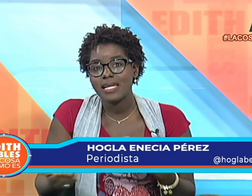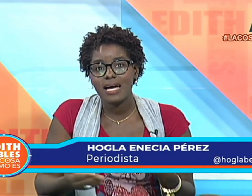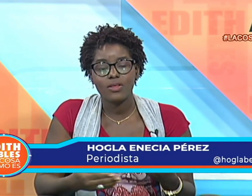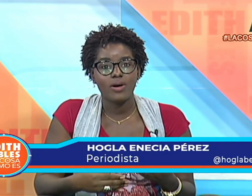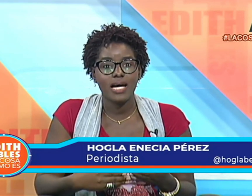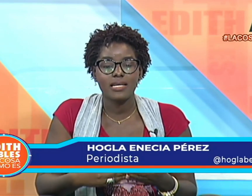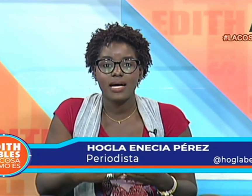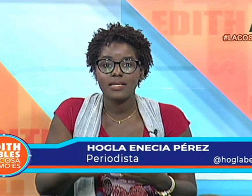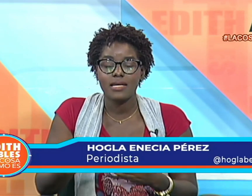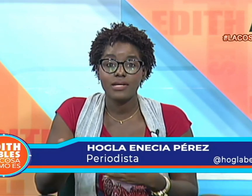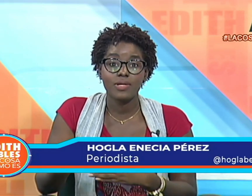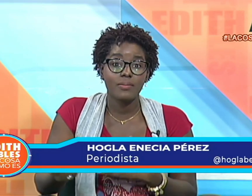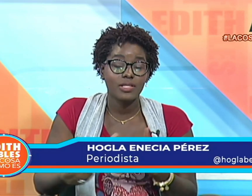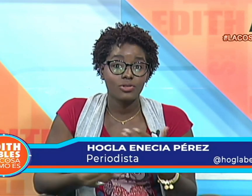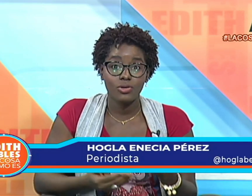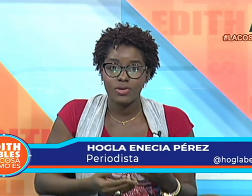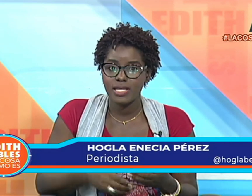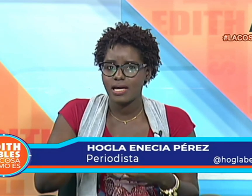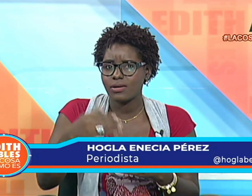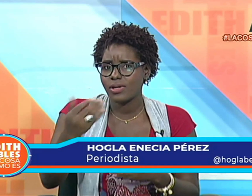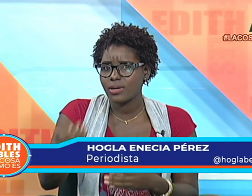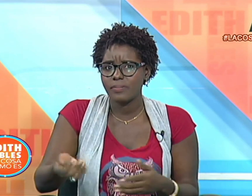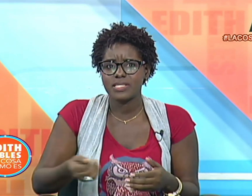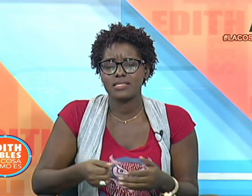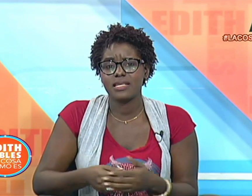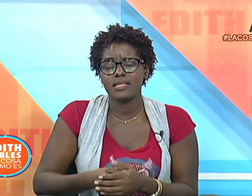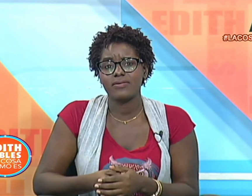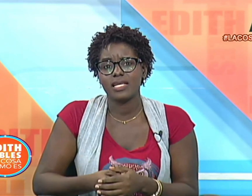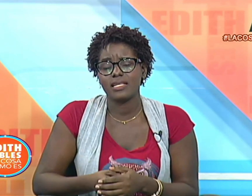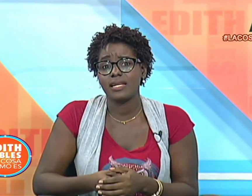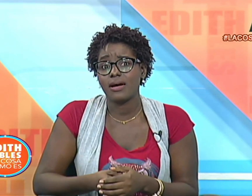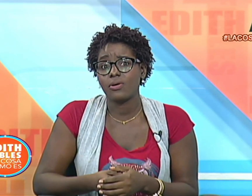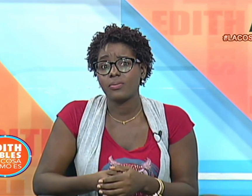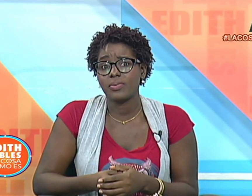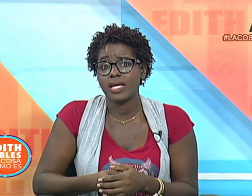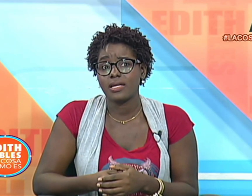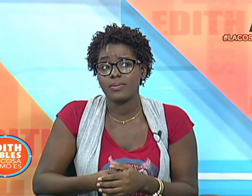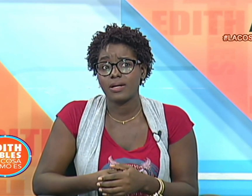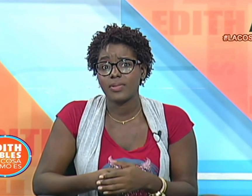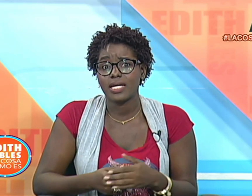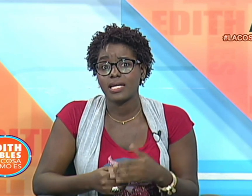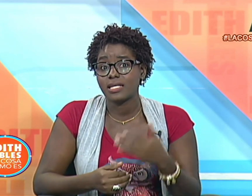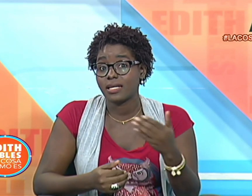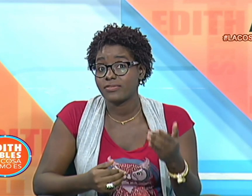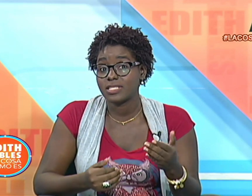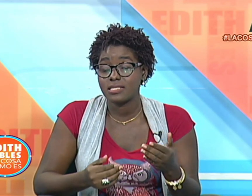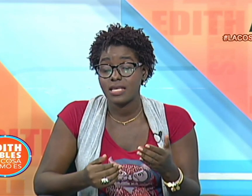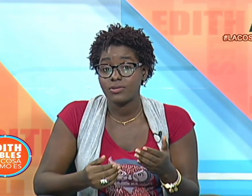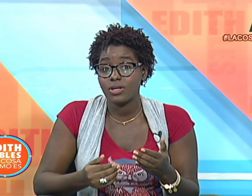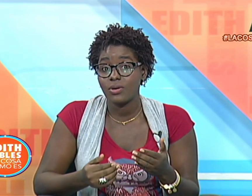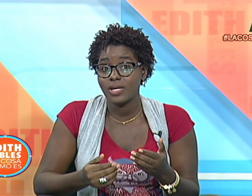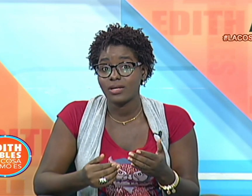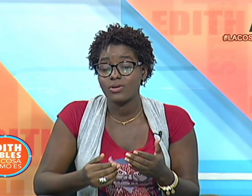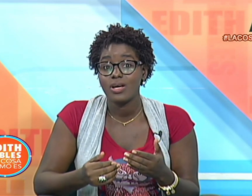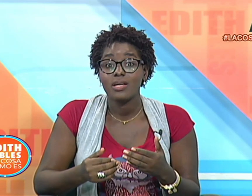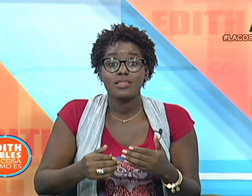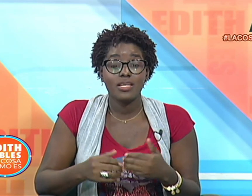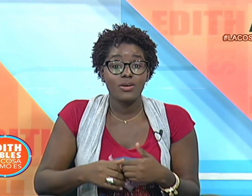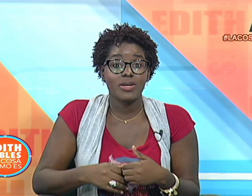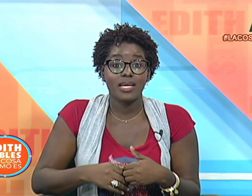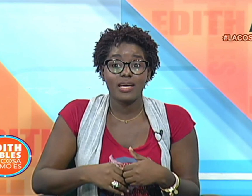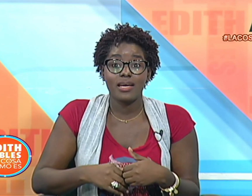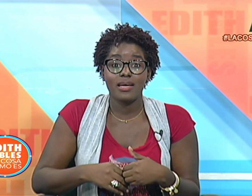planteado hay ahí hay una metodología recuerdo que el presidente abinader en la cumbre iberoamericana de jefes de estado y de gobierno